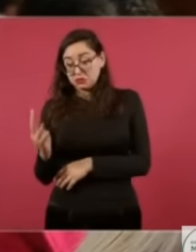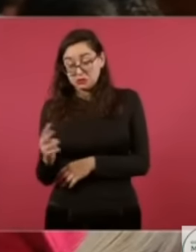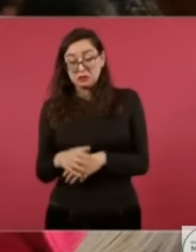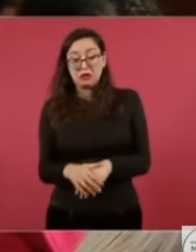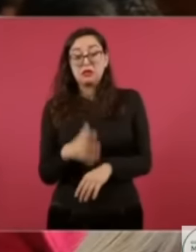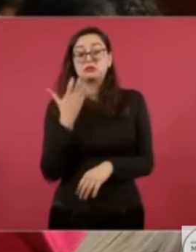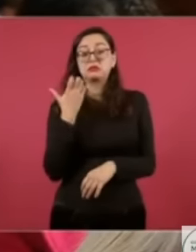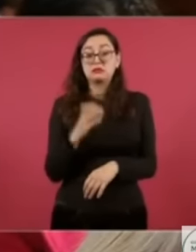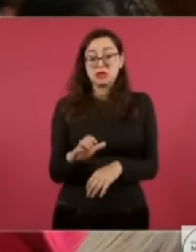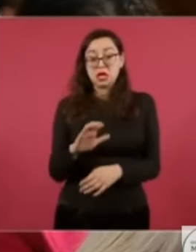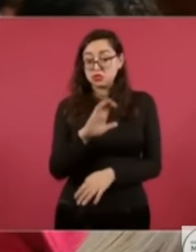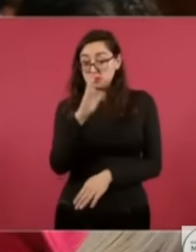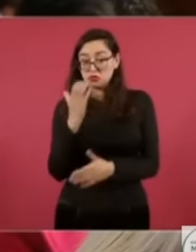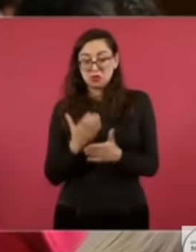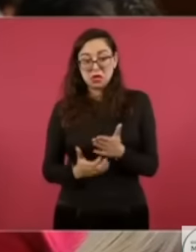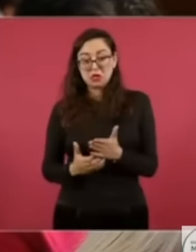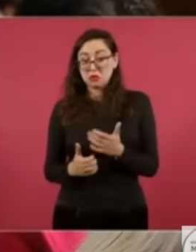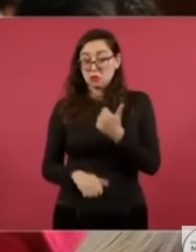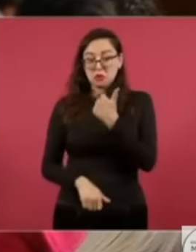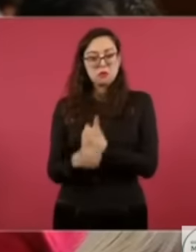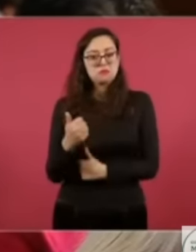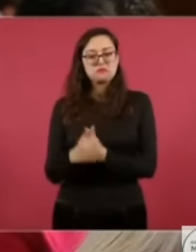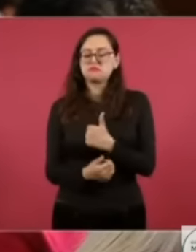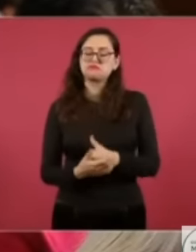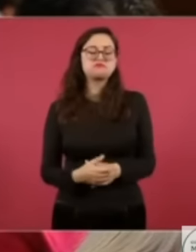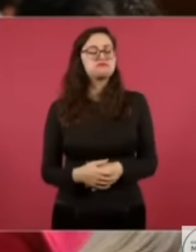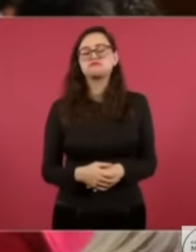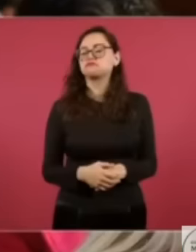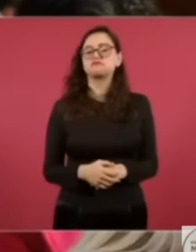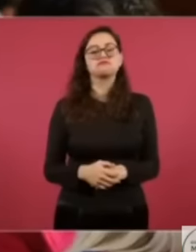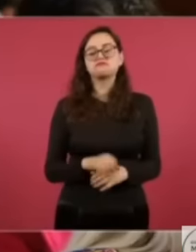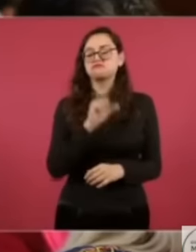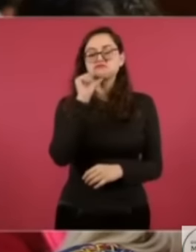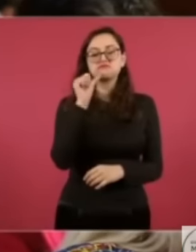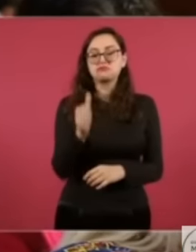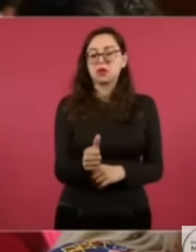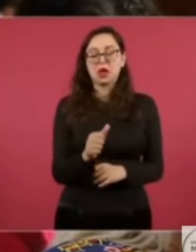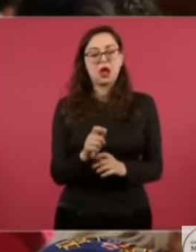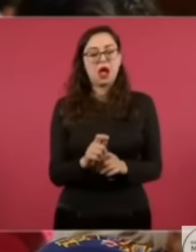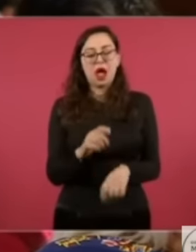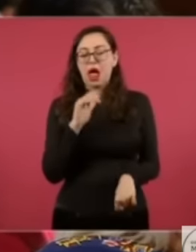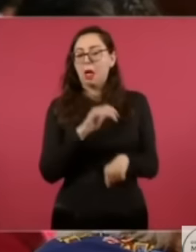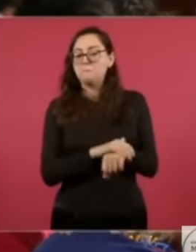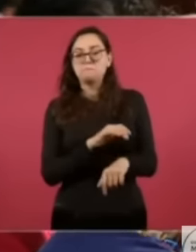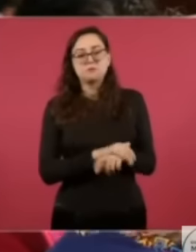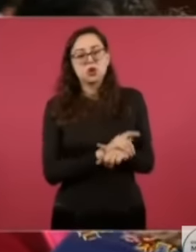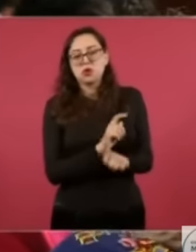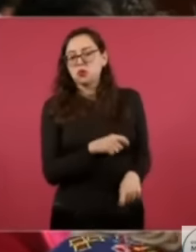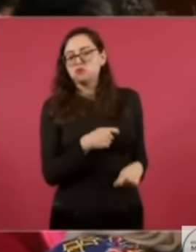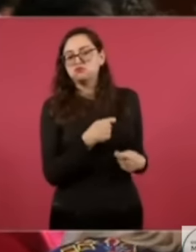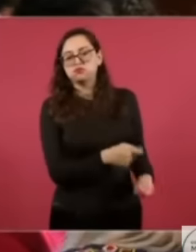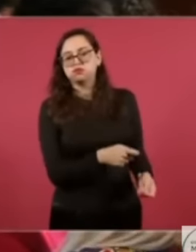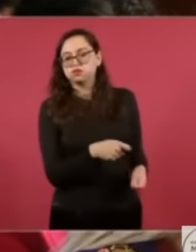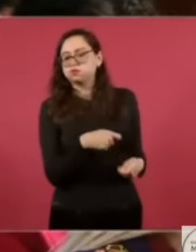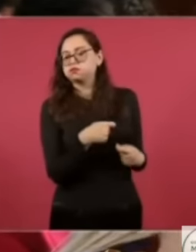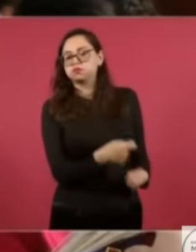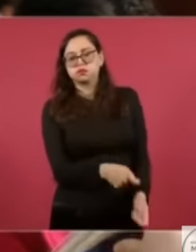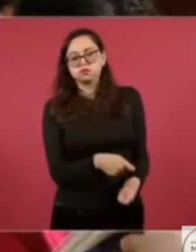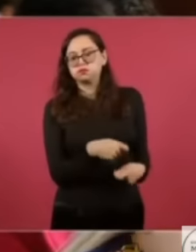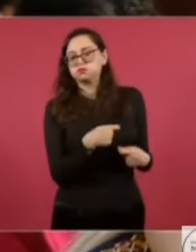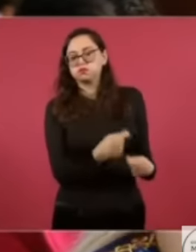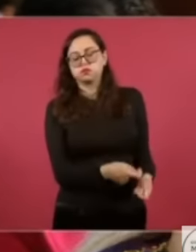10 están entregados, amigos, ya no son licitaciones, son adjudicaciones directas, son